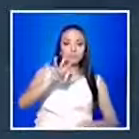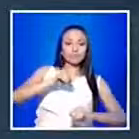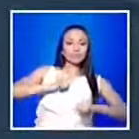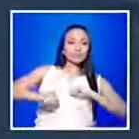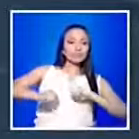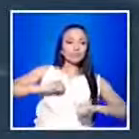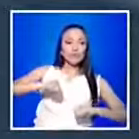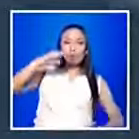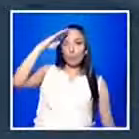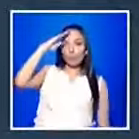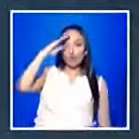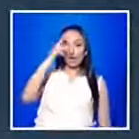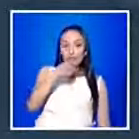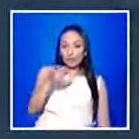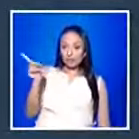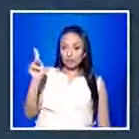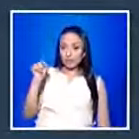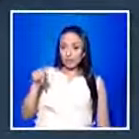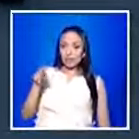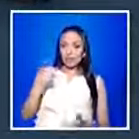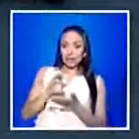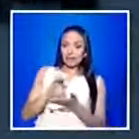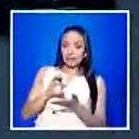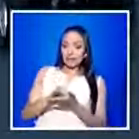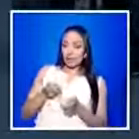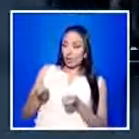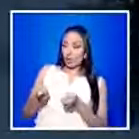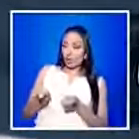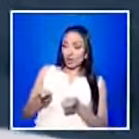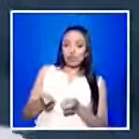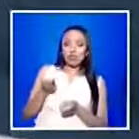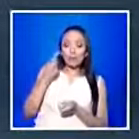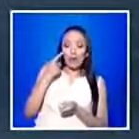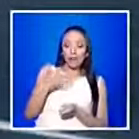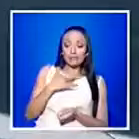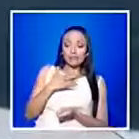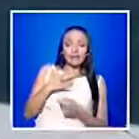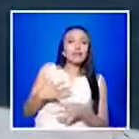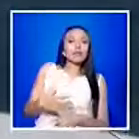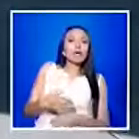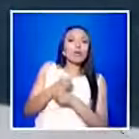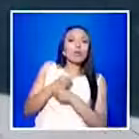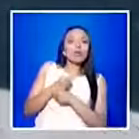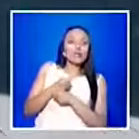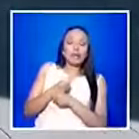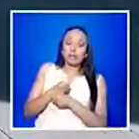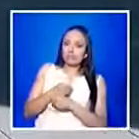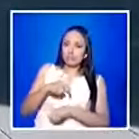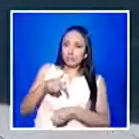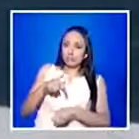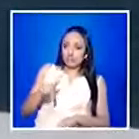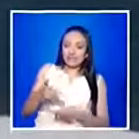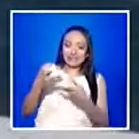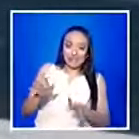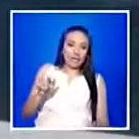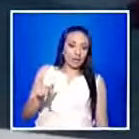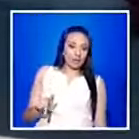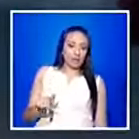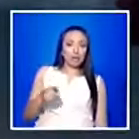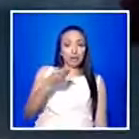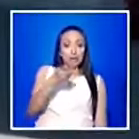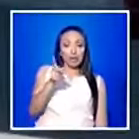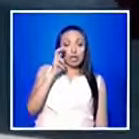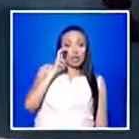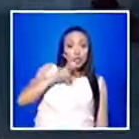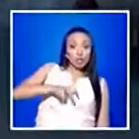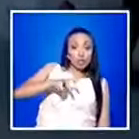parte de las autoridades policiales en el centro histórico para tener esa percepción de seguridad están a toda hora del día y para que las turistas,